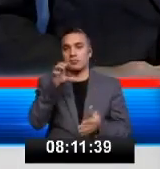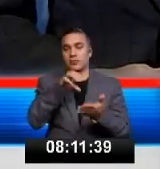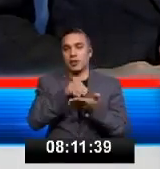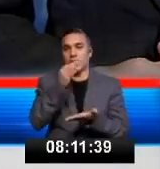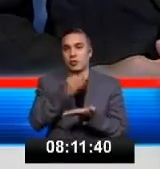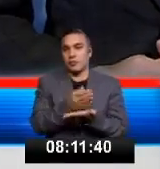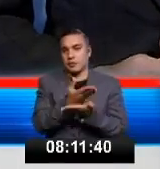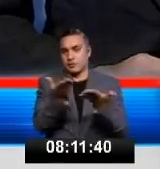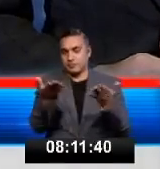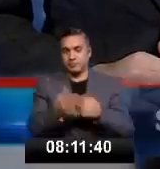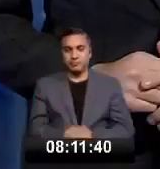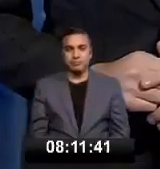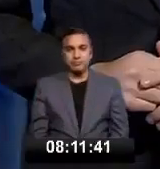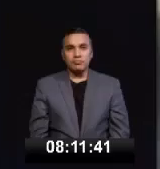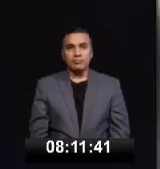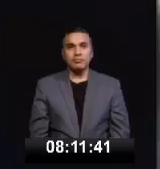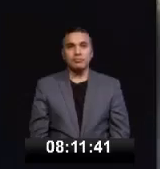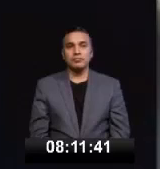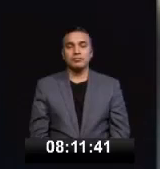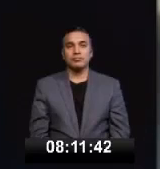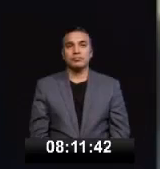Cotopaxi.